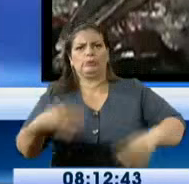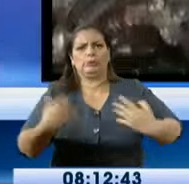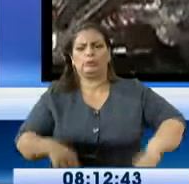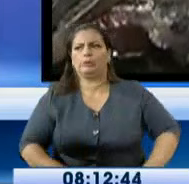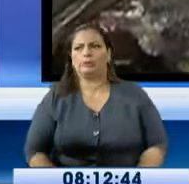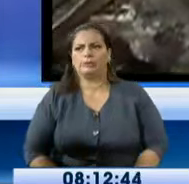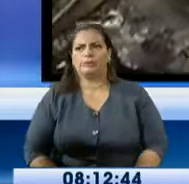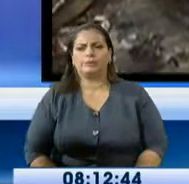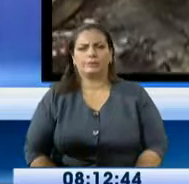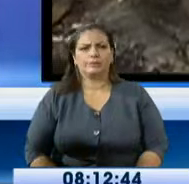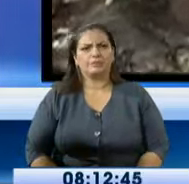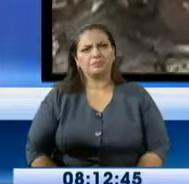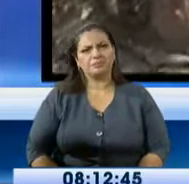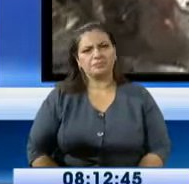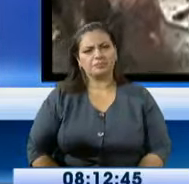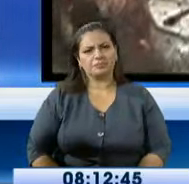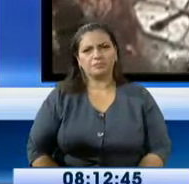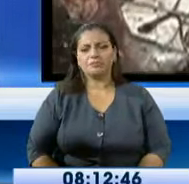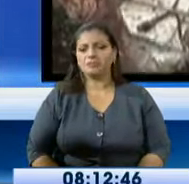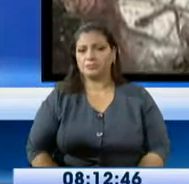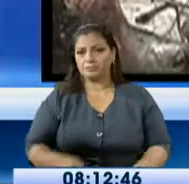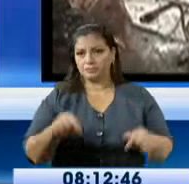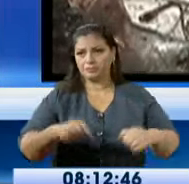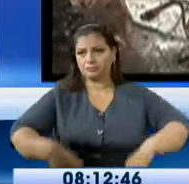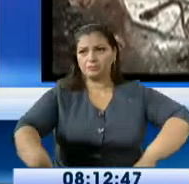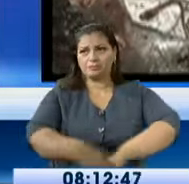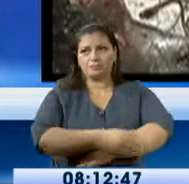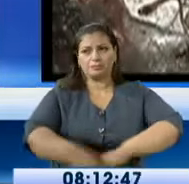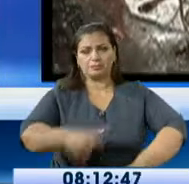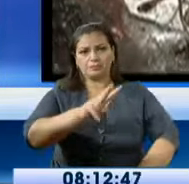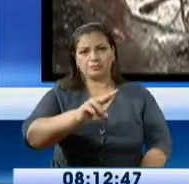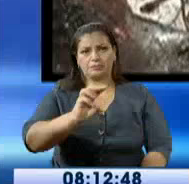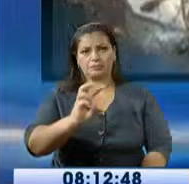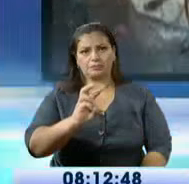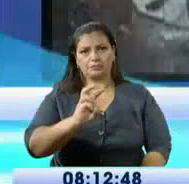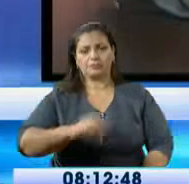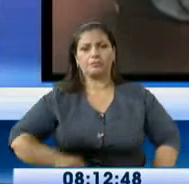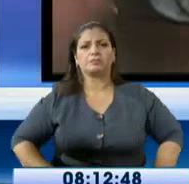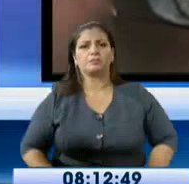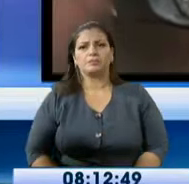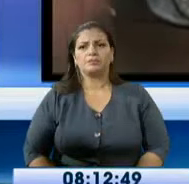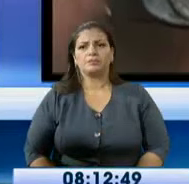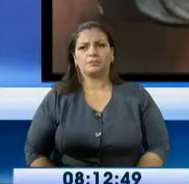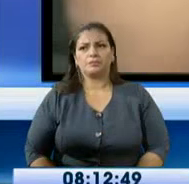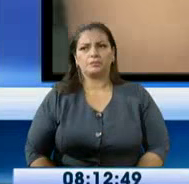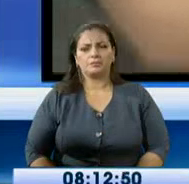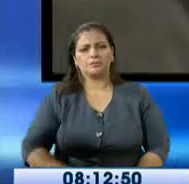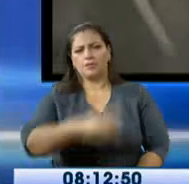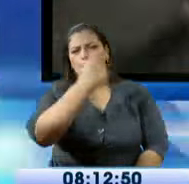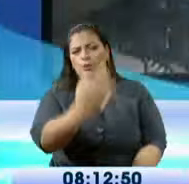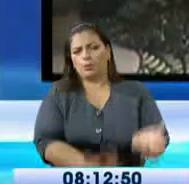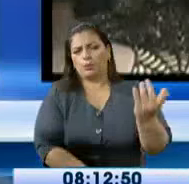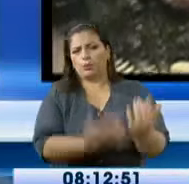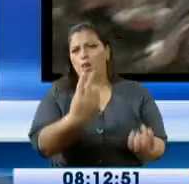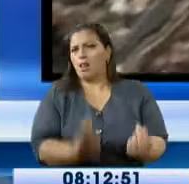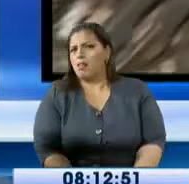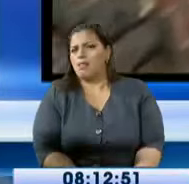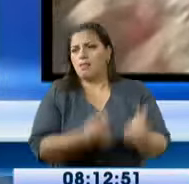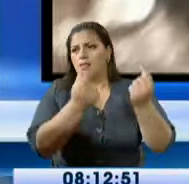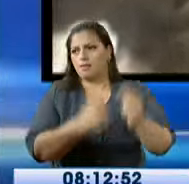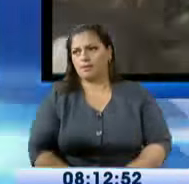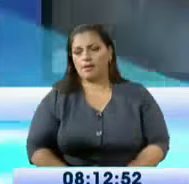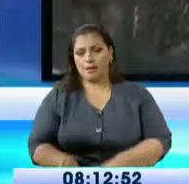los muchachos, no sé, como aquí el sector de la 26 O'Connor, la vio rapidito. ¿Qué se le ha incendiado la casa? Eso es pérdida. Yo estaba con mi hermana en